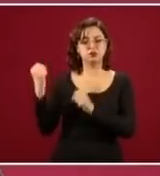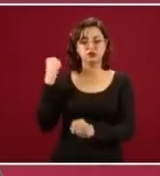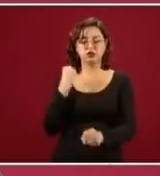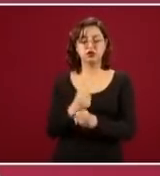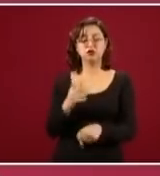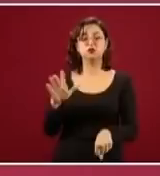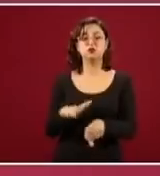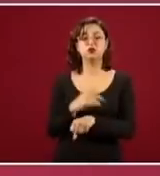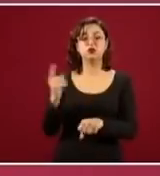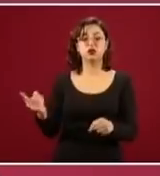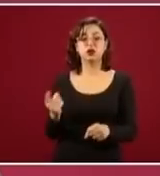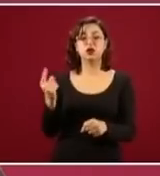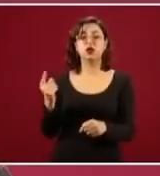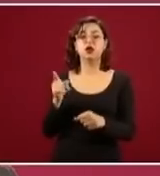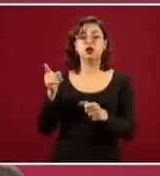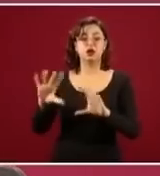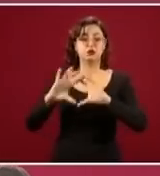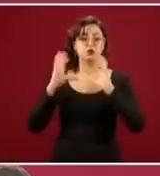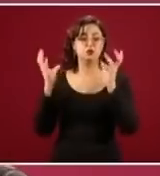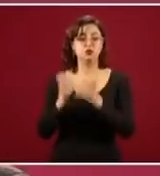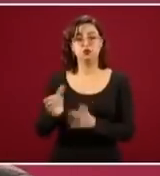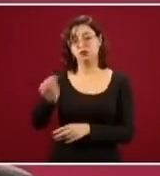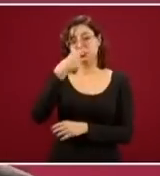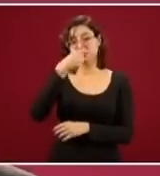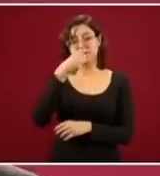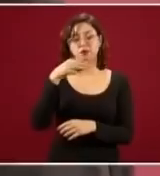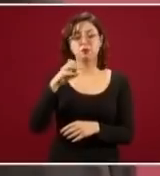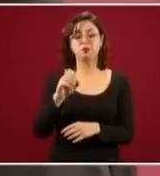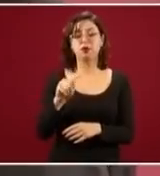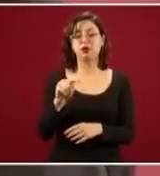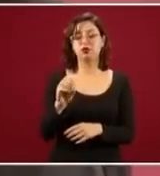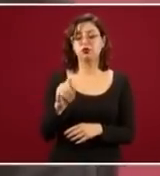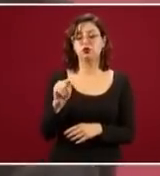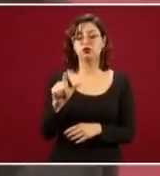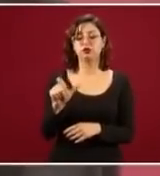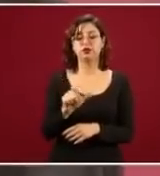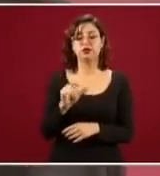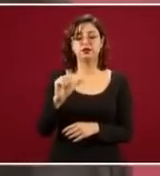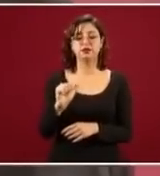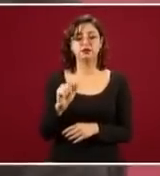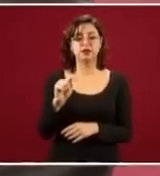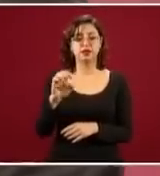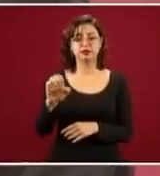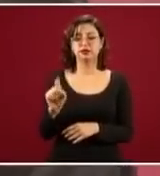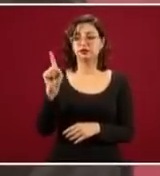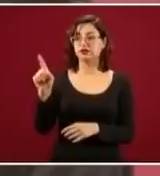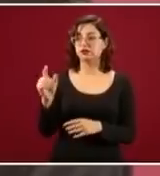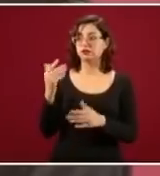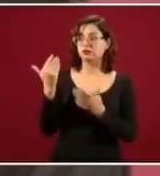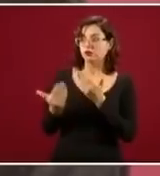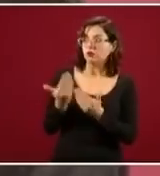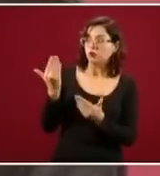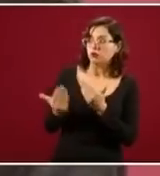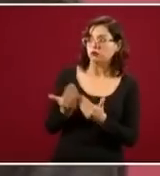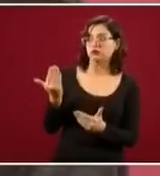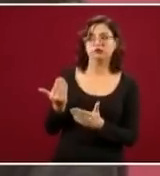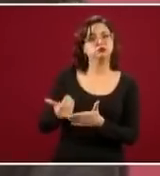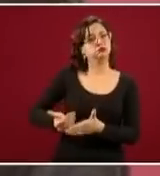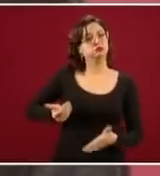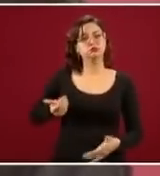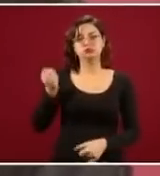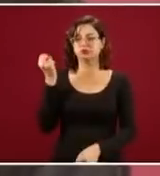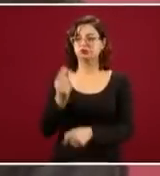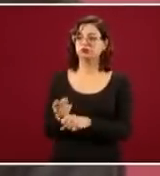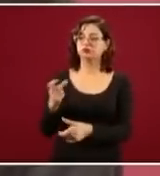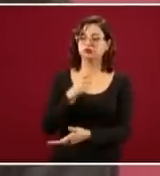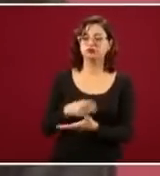vino la crisis del metrotexate, que nos permite tener una reserva que sustituya a los medicamentos